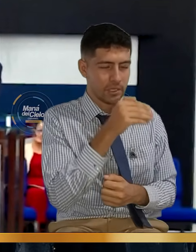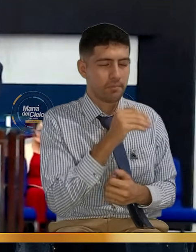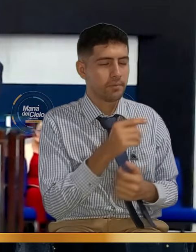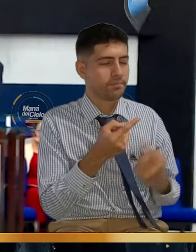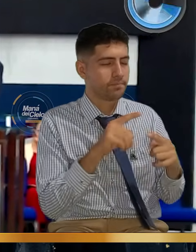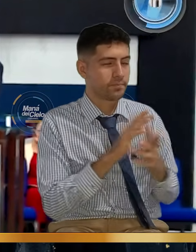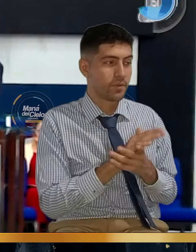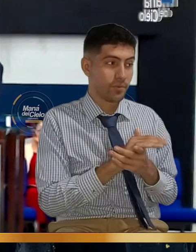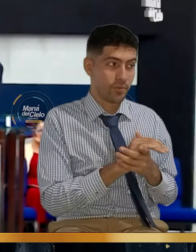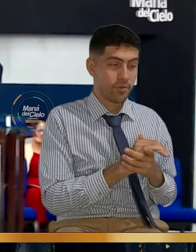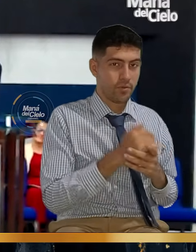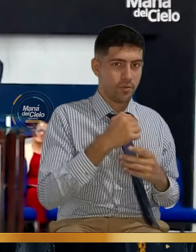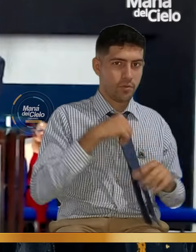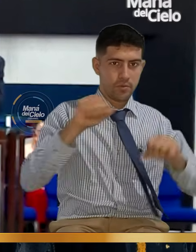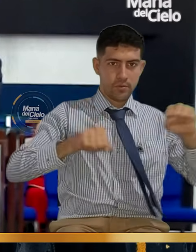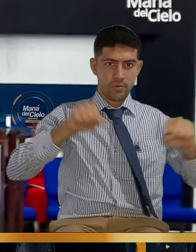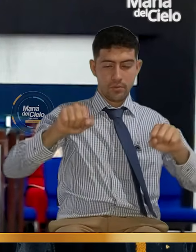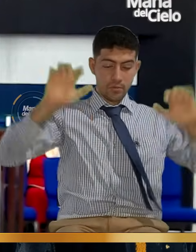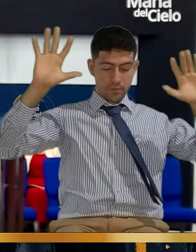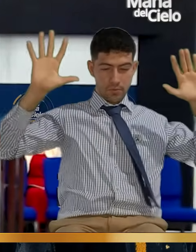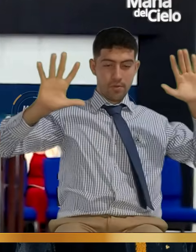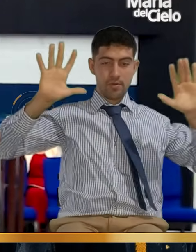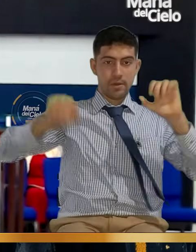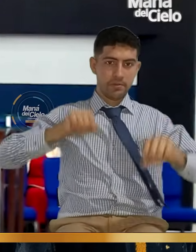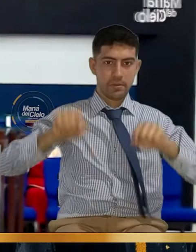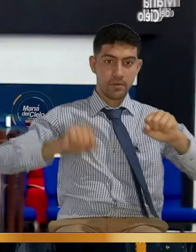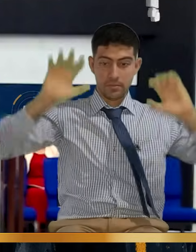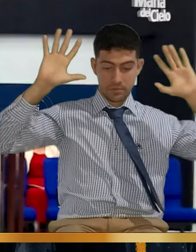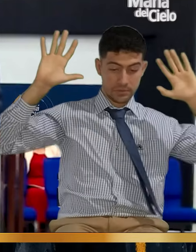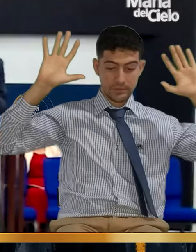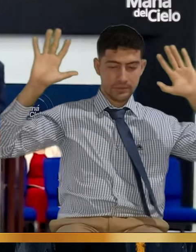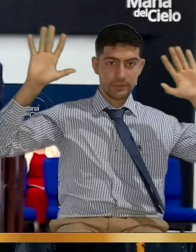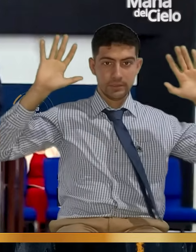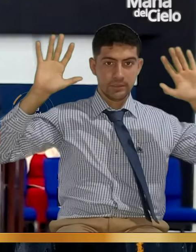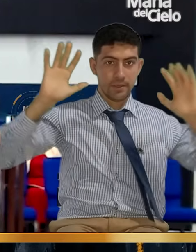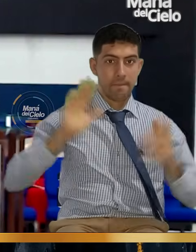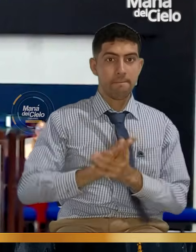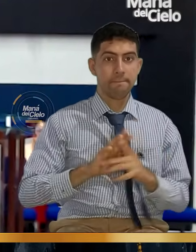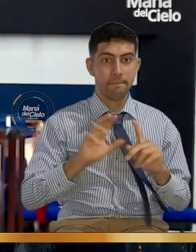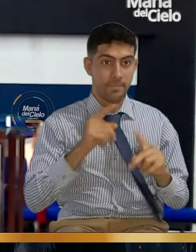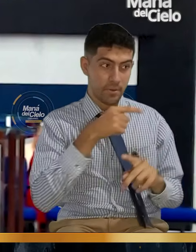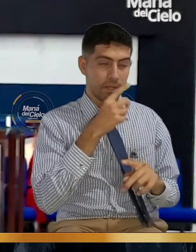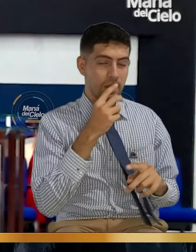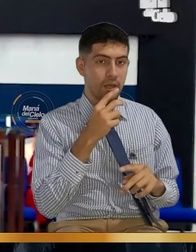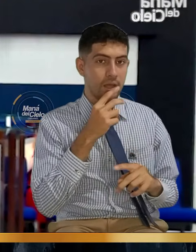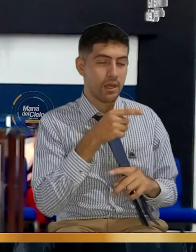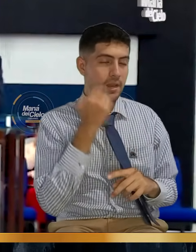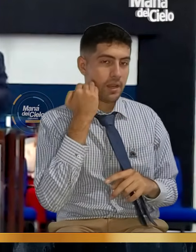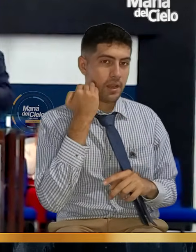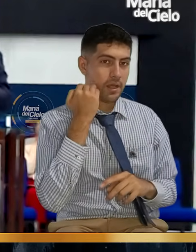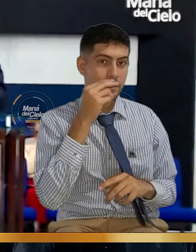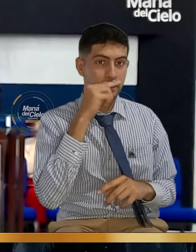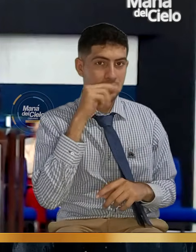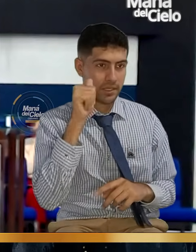trabajar 7 años. Y los trabajó. Dice que se le hicieron como un día porque la amaba. Pero cuando fue